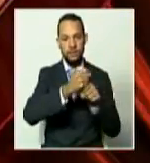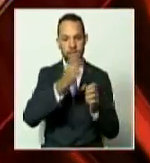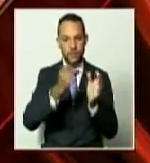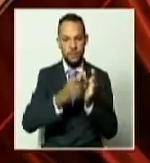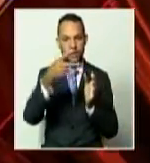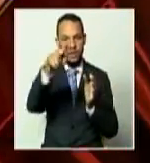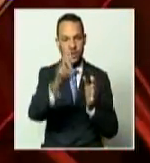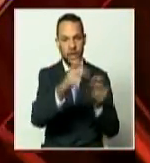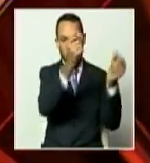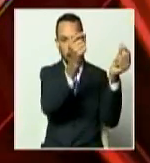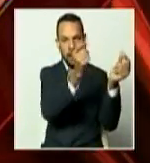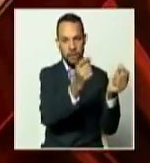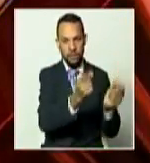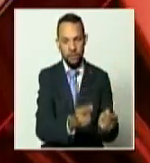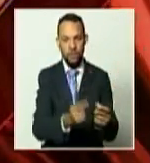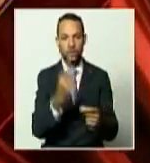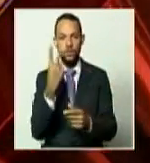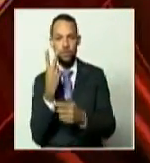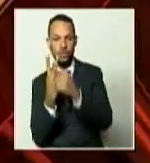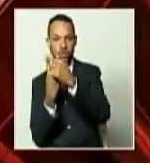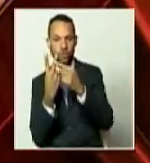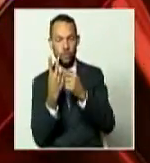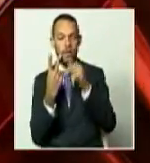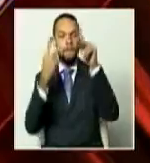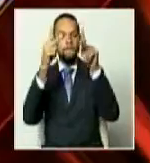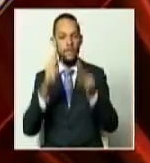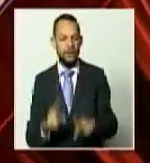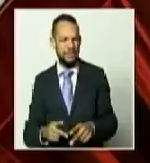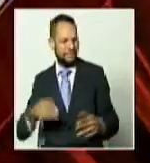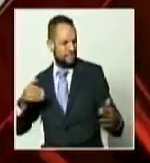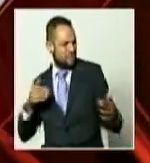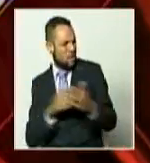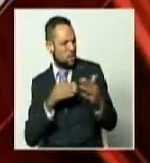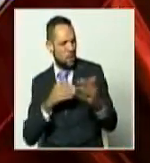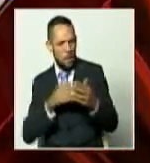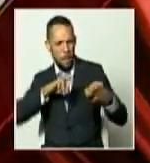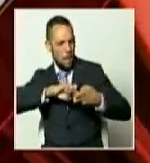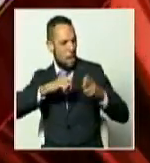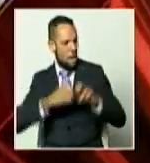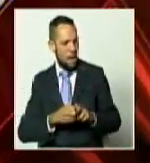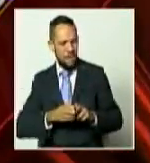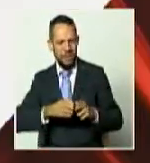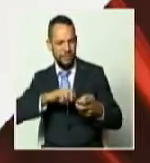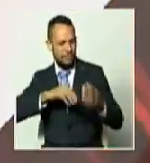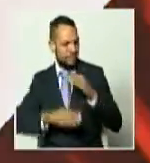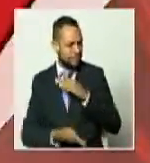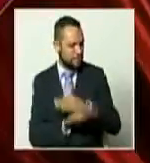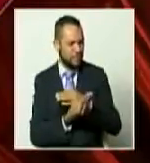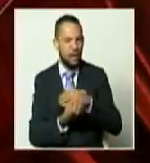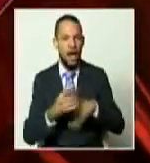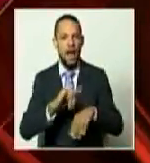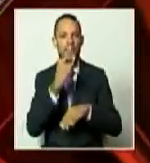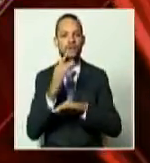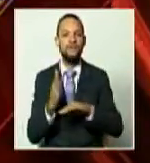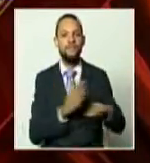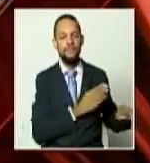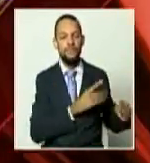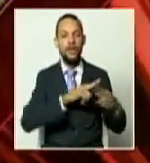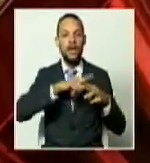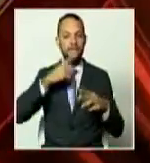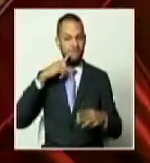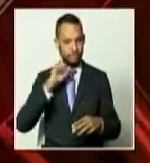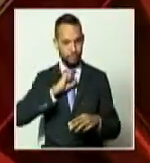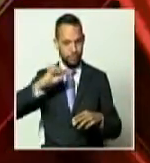2017. Los 2 diputados que se opusieron alegaron ilegalidad en el proceso. Por sus logros y